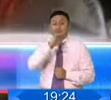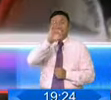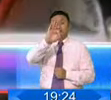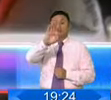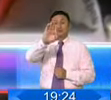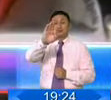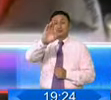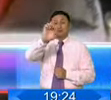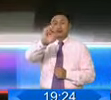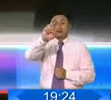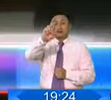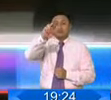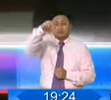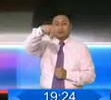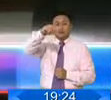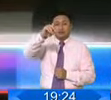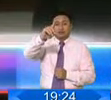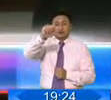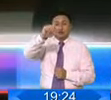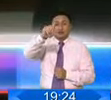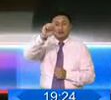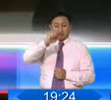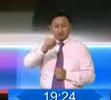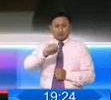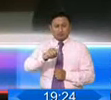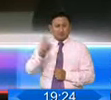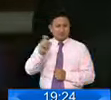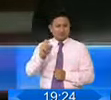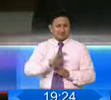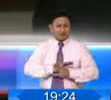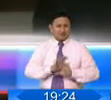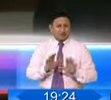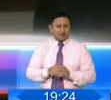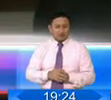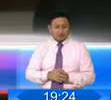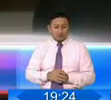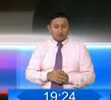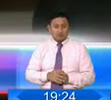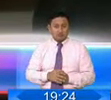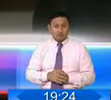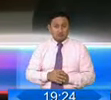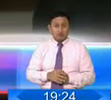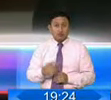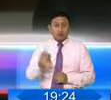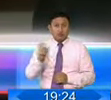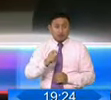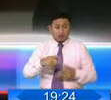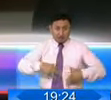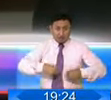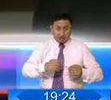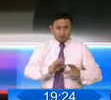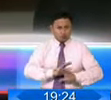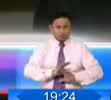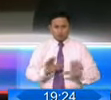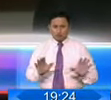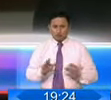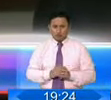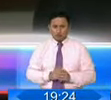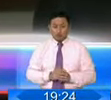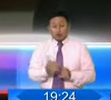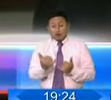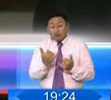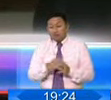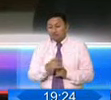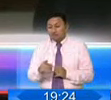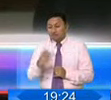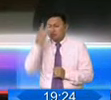sido innecesarios. Por supuesto, es un gasto innecesario. No tenía que haber, y hay que ver en qué normas se basan.